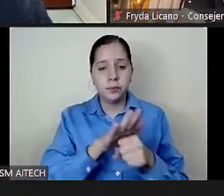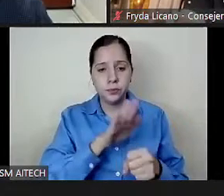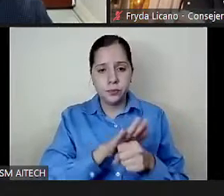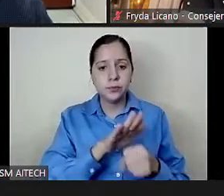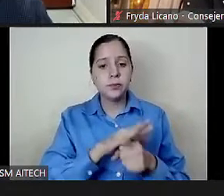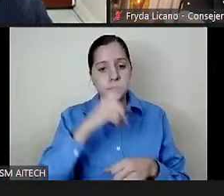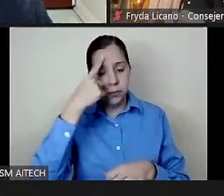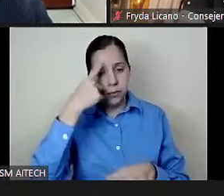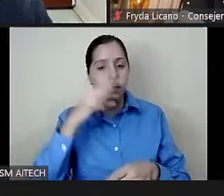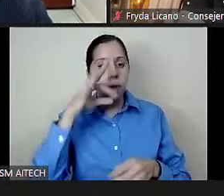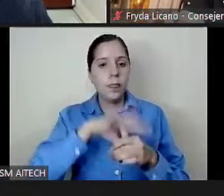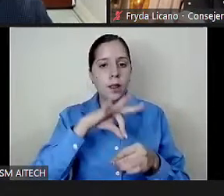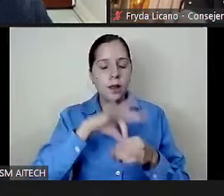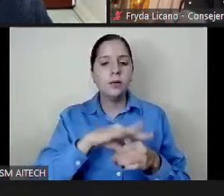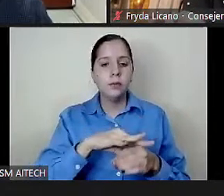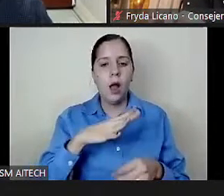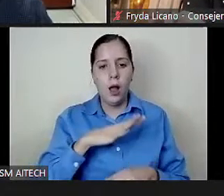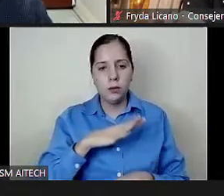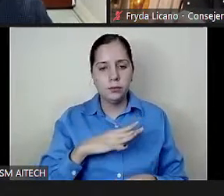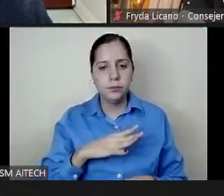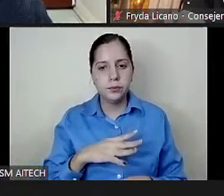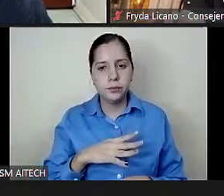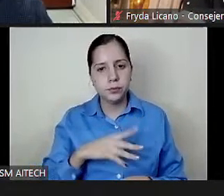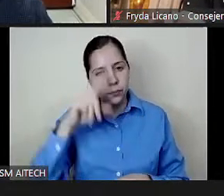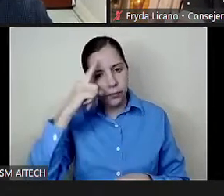voz y voto y por ende existe quórum legal para sesionar.